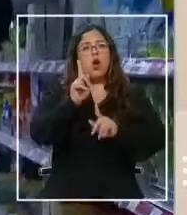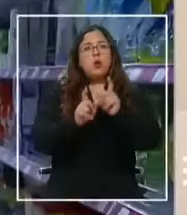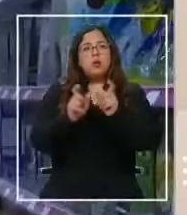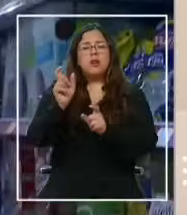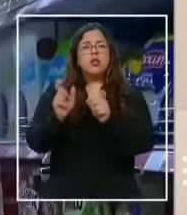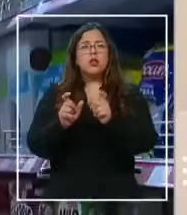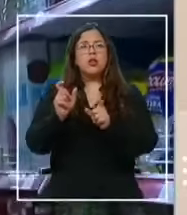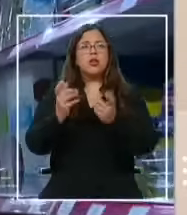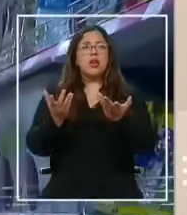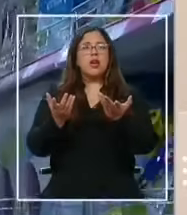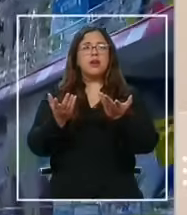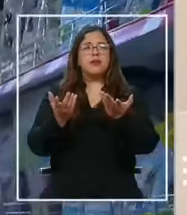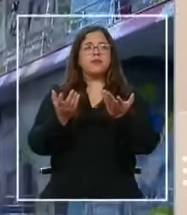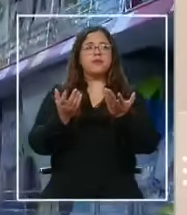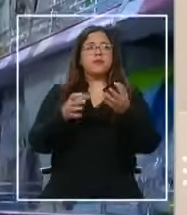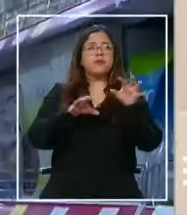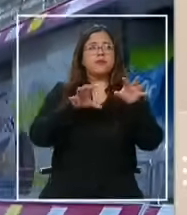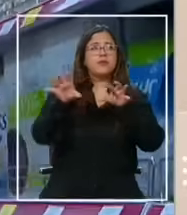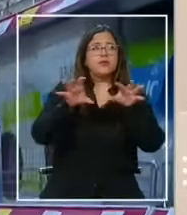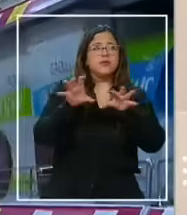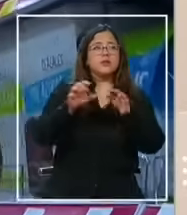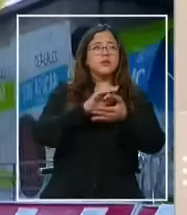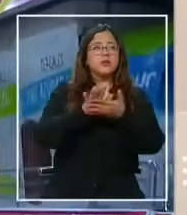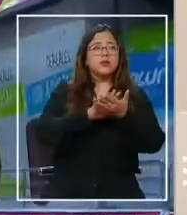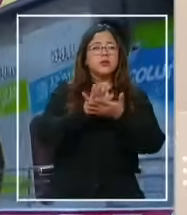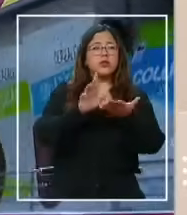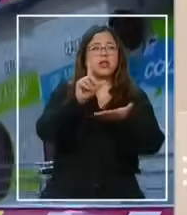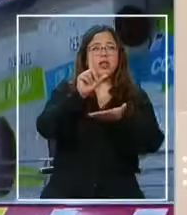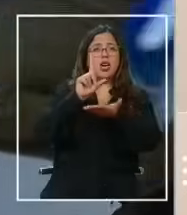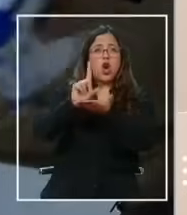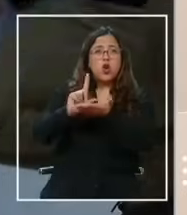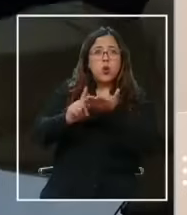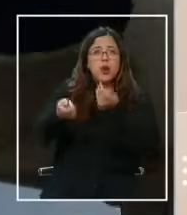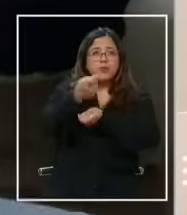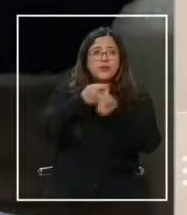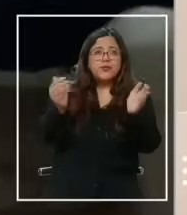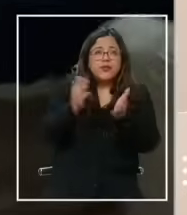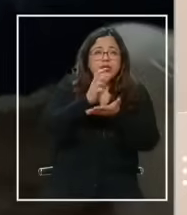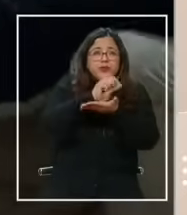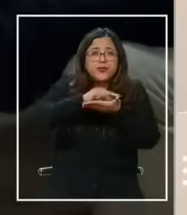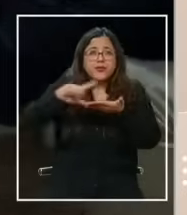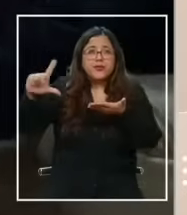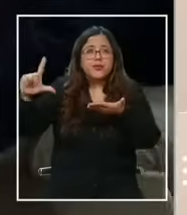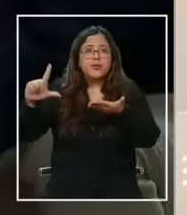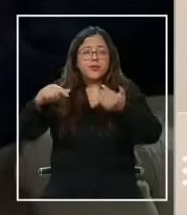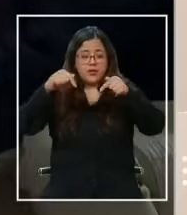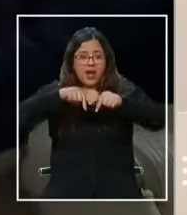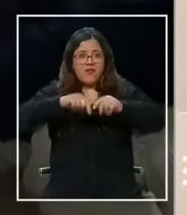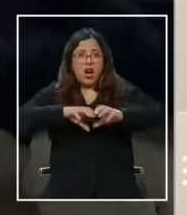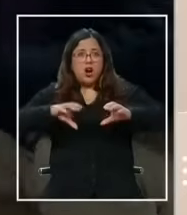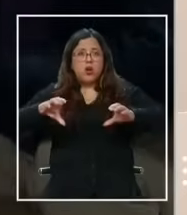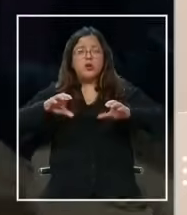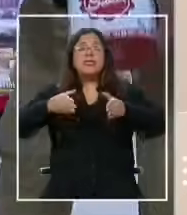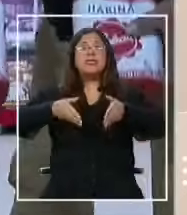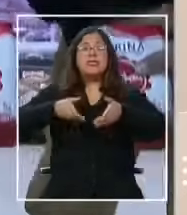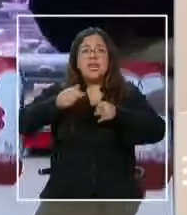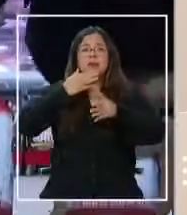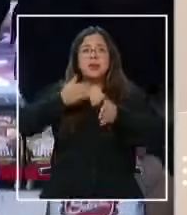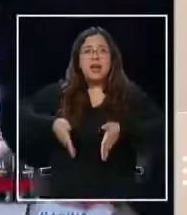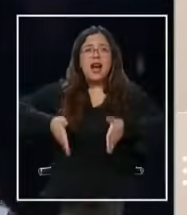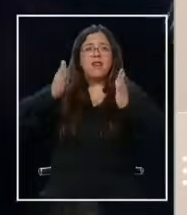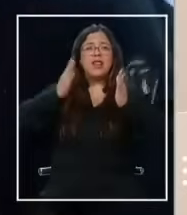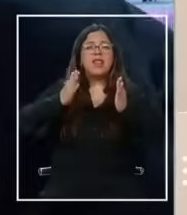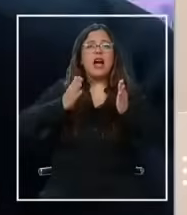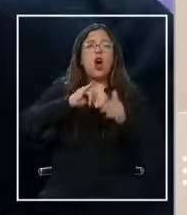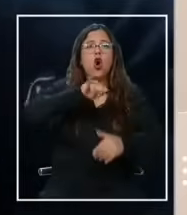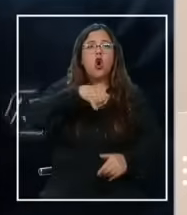ejemplo han retirado la mercadería en el caso de las pymes los negocios que están principalmente en la primera línea lo que es la avenida j60 la avenida